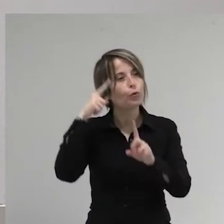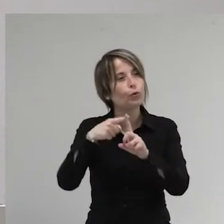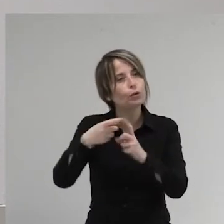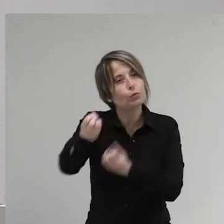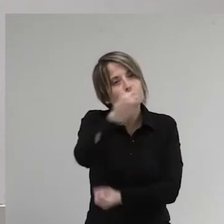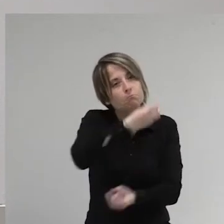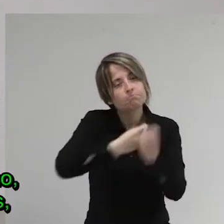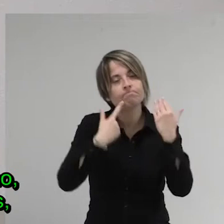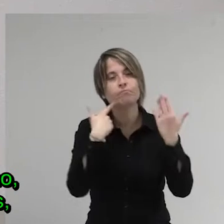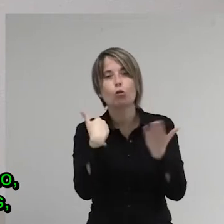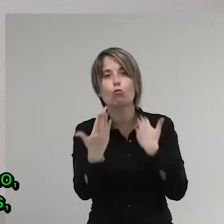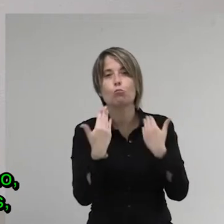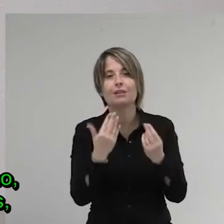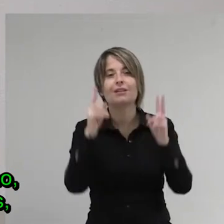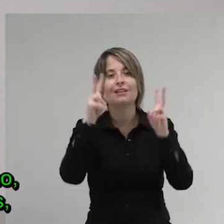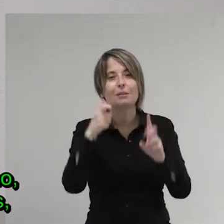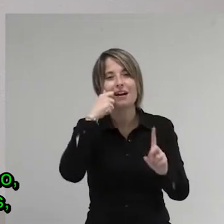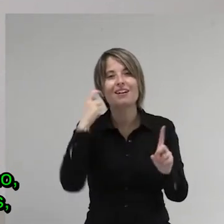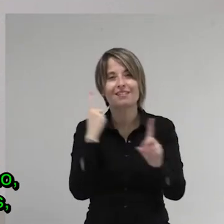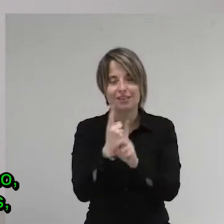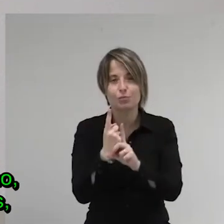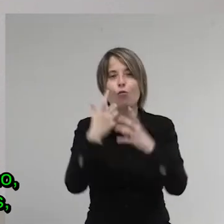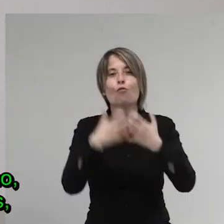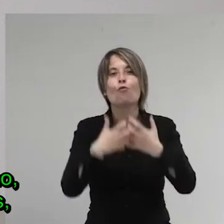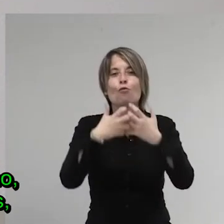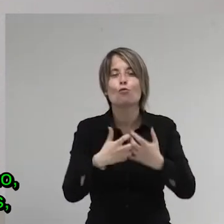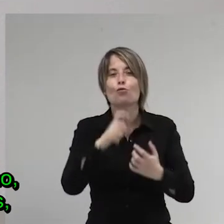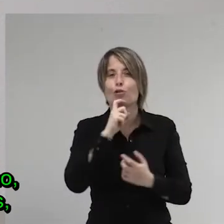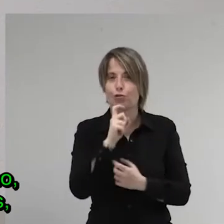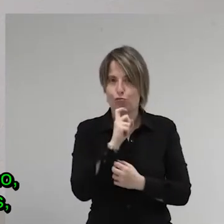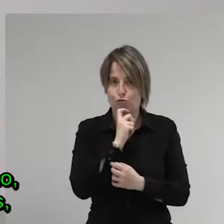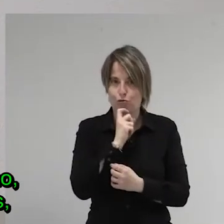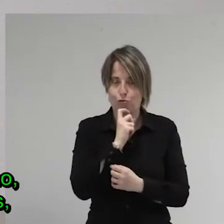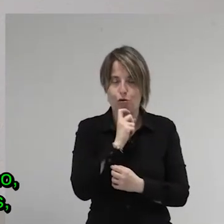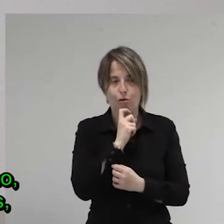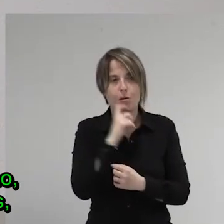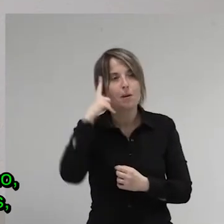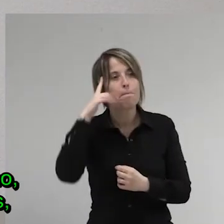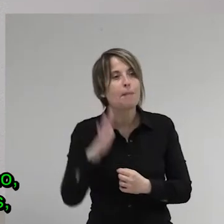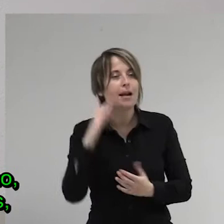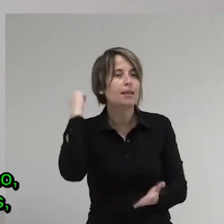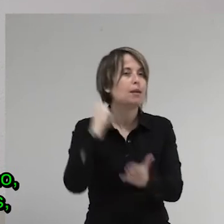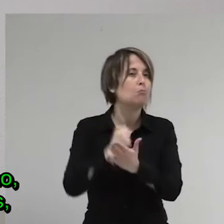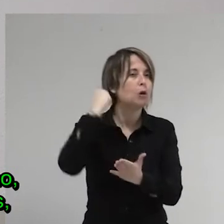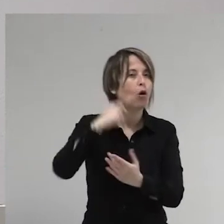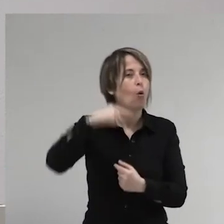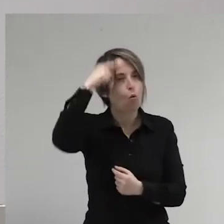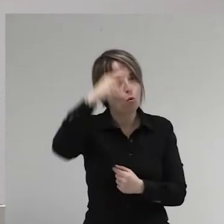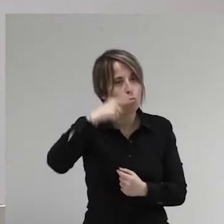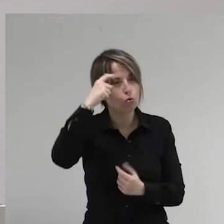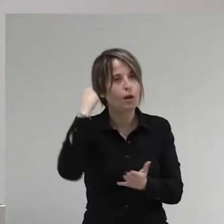a la conversación sobre lo que es y cómo opera el racismo alejado de los paradigmas